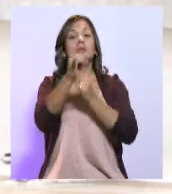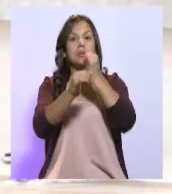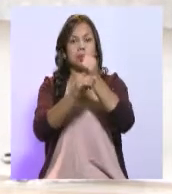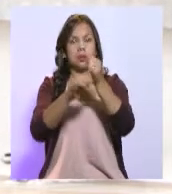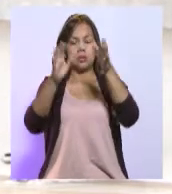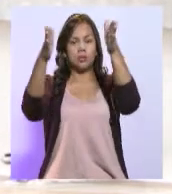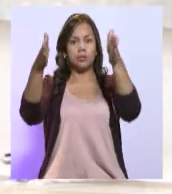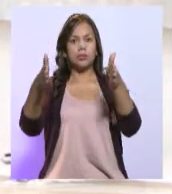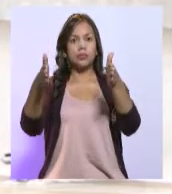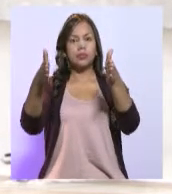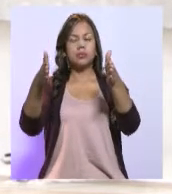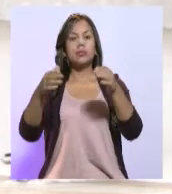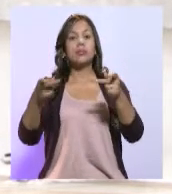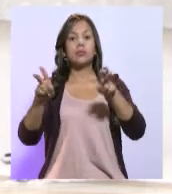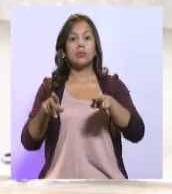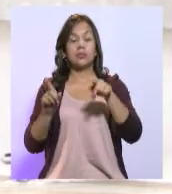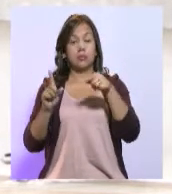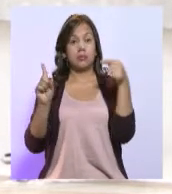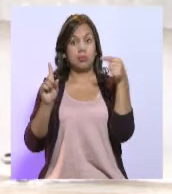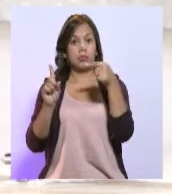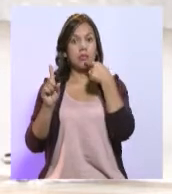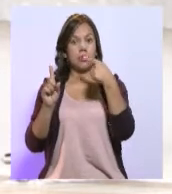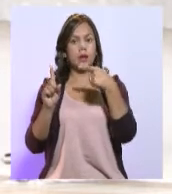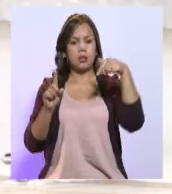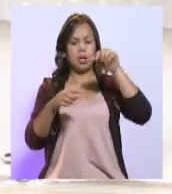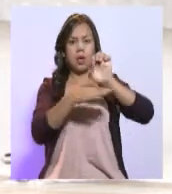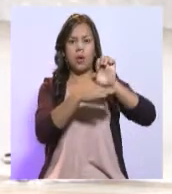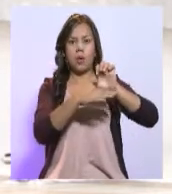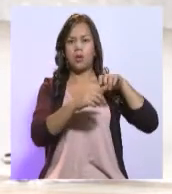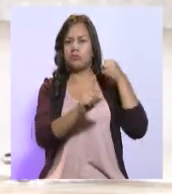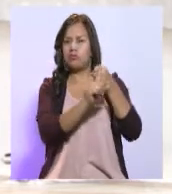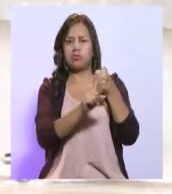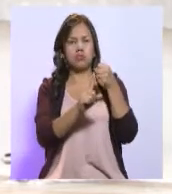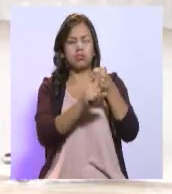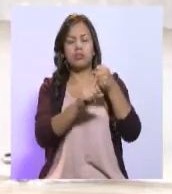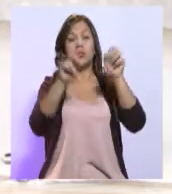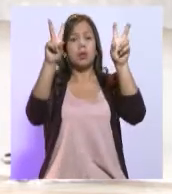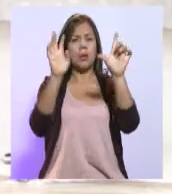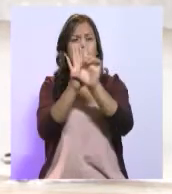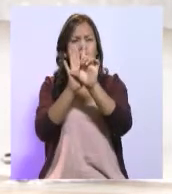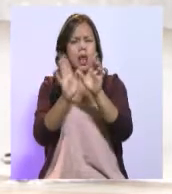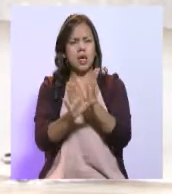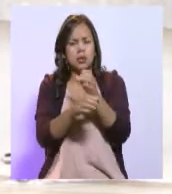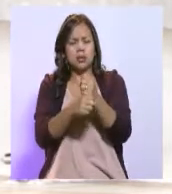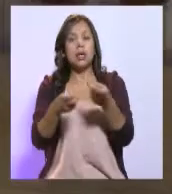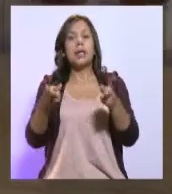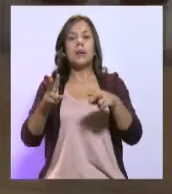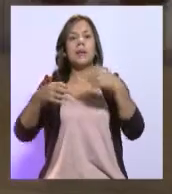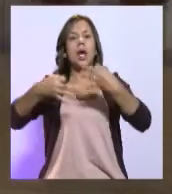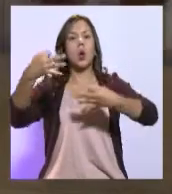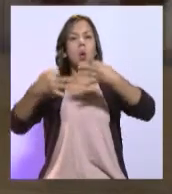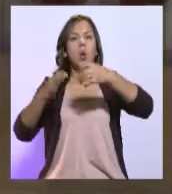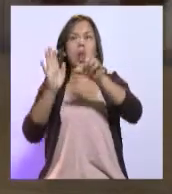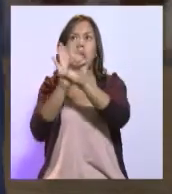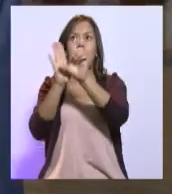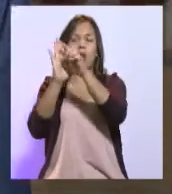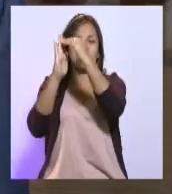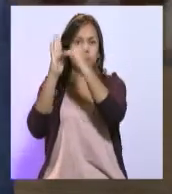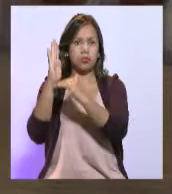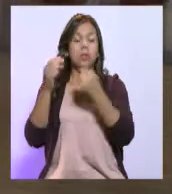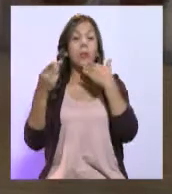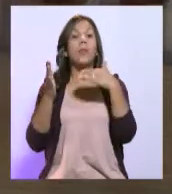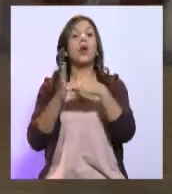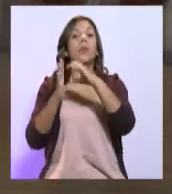Humanitario. Hernández destacó lo hecho por el país en el ámbito legislativo y judicial. La adopción del Código